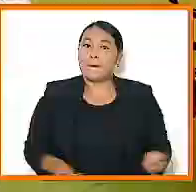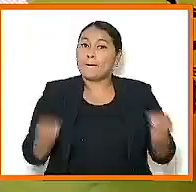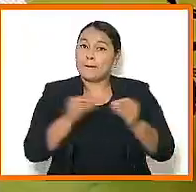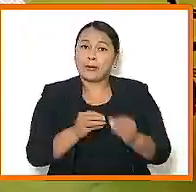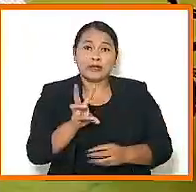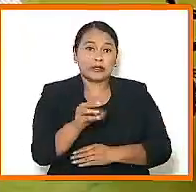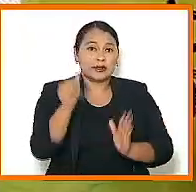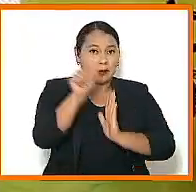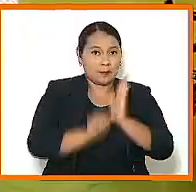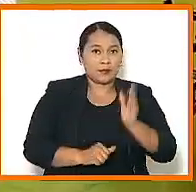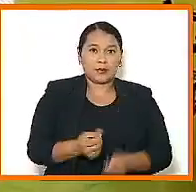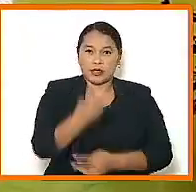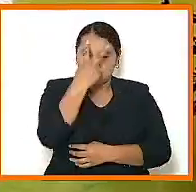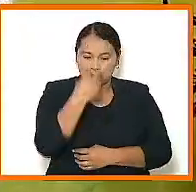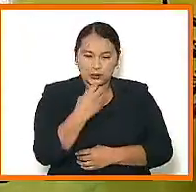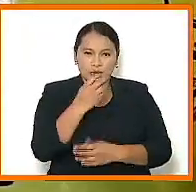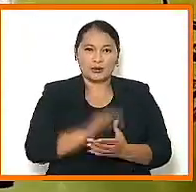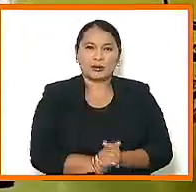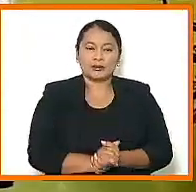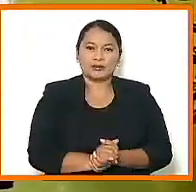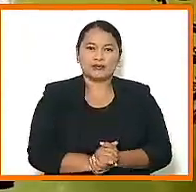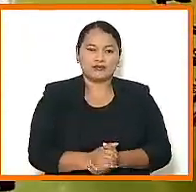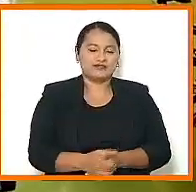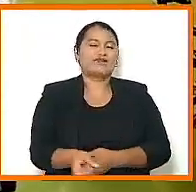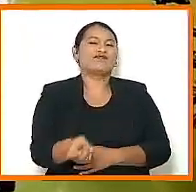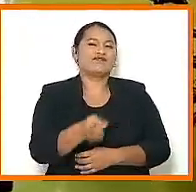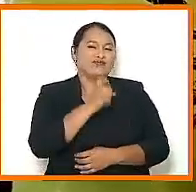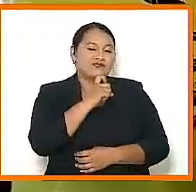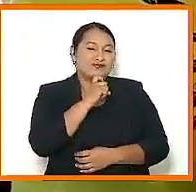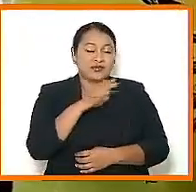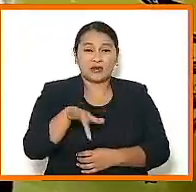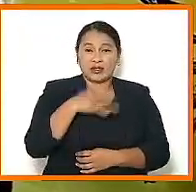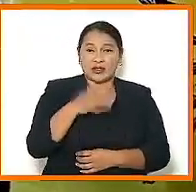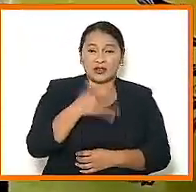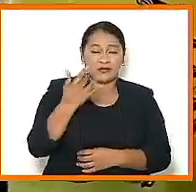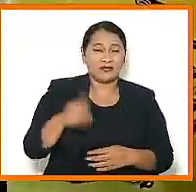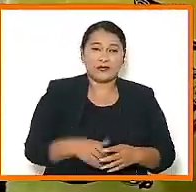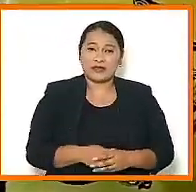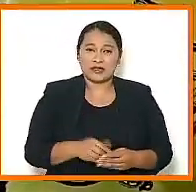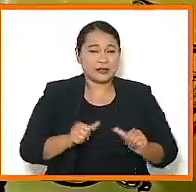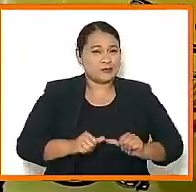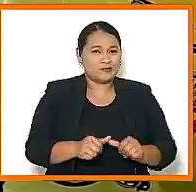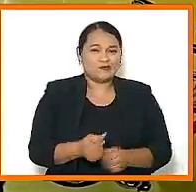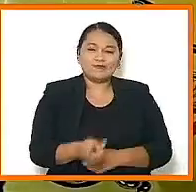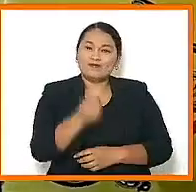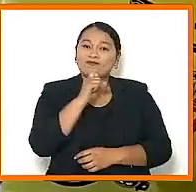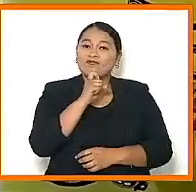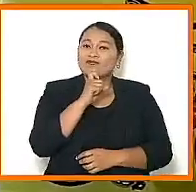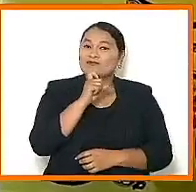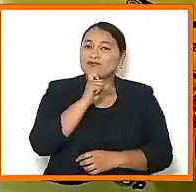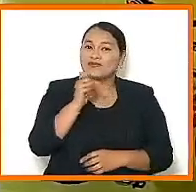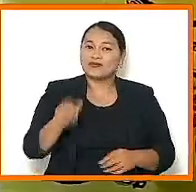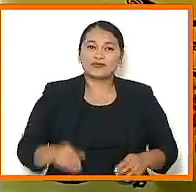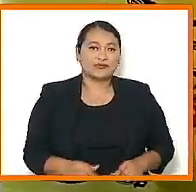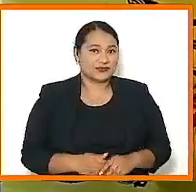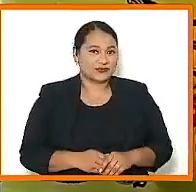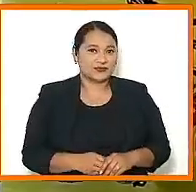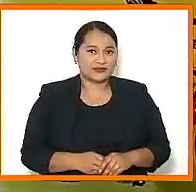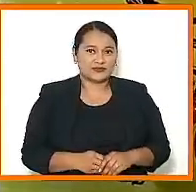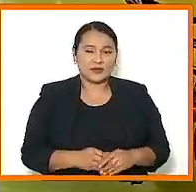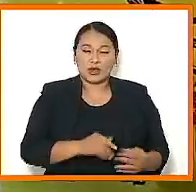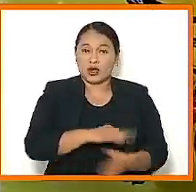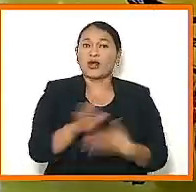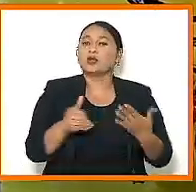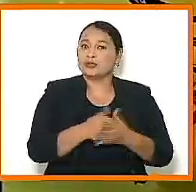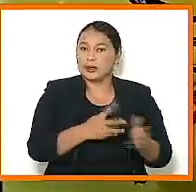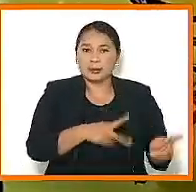ciego. Bien difícil para mí, eso no se lo deseo a nadie, bien difícil para mí y para